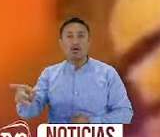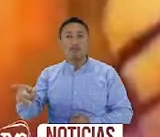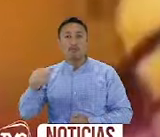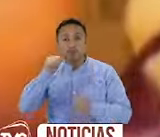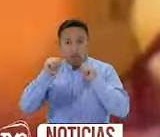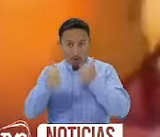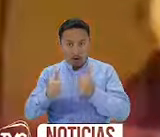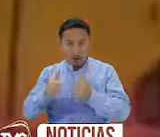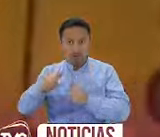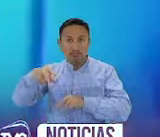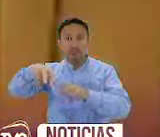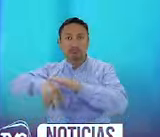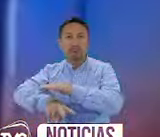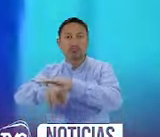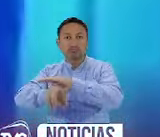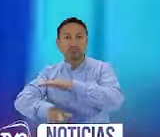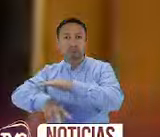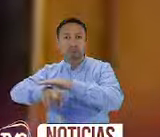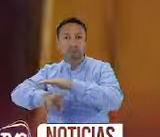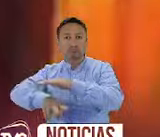paternos.